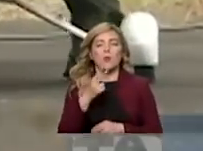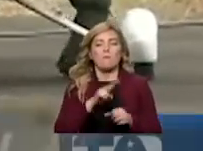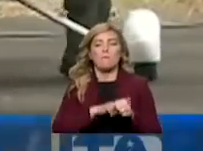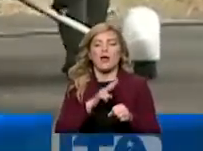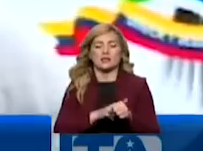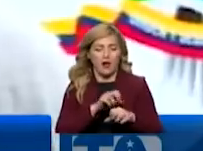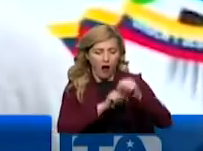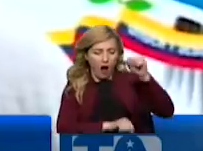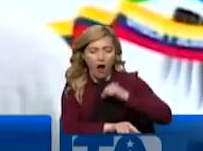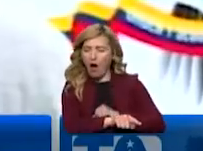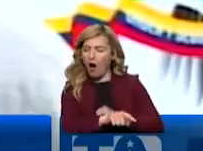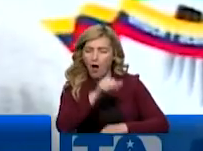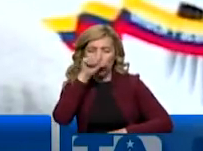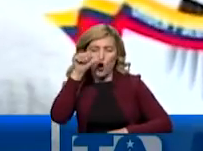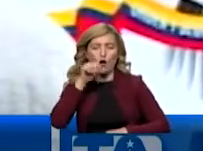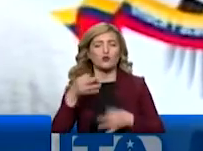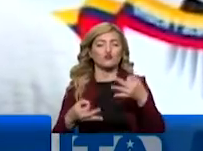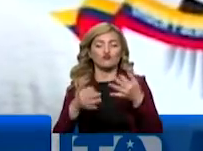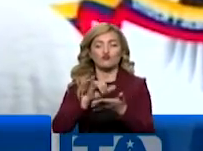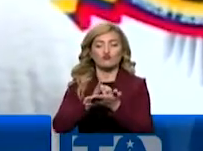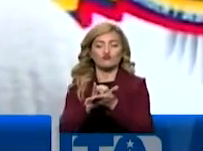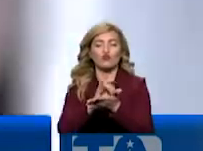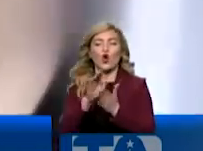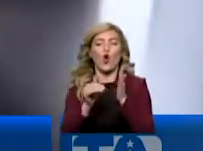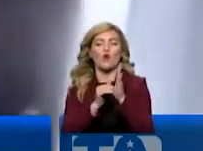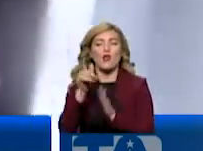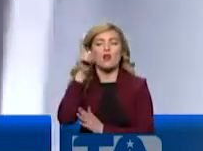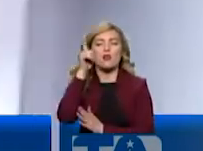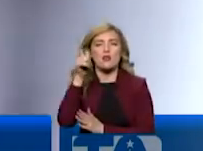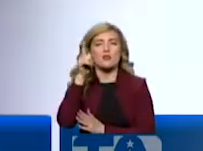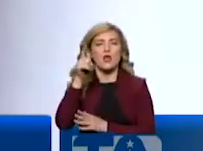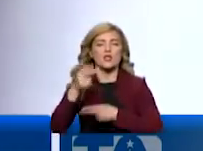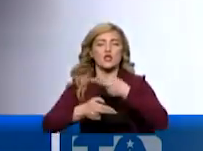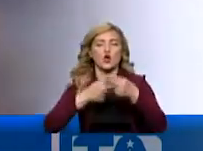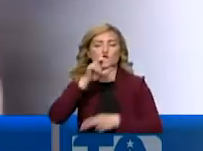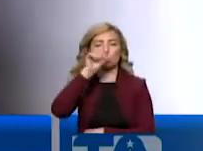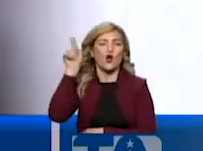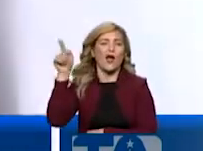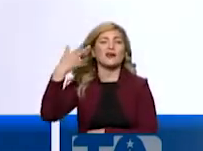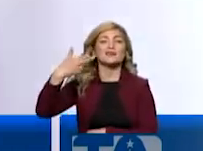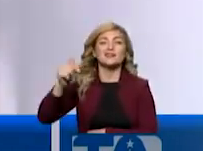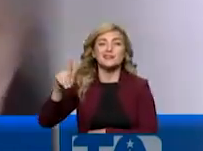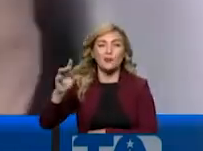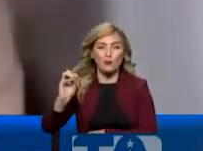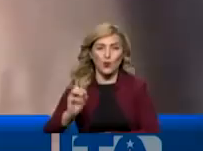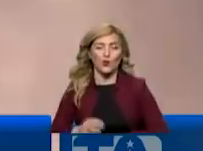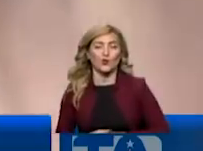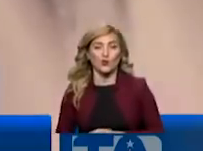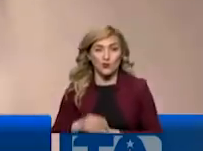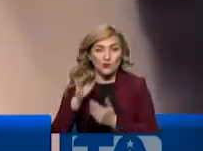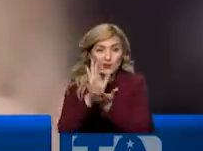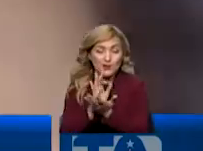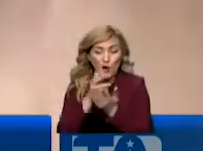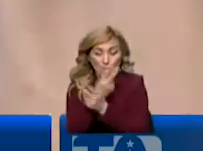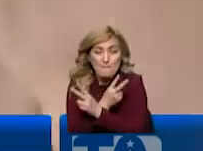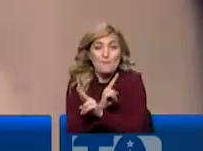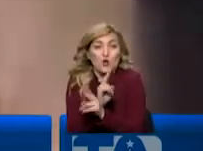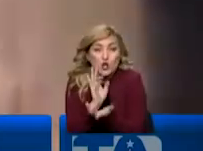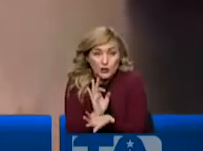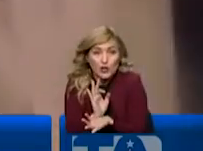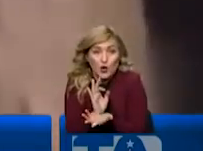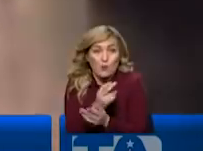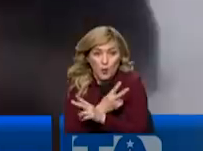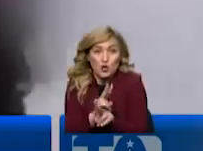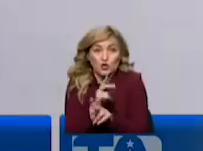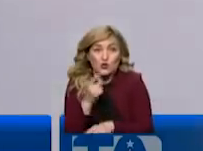fue mencionado en el juicio que se llevó en New York contra el narcotraficante mexicano Joaquín El Chapo Guzmán. Un testigo protegido mencionó en dicho juicio